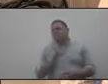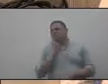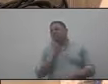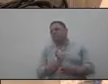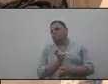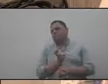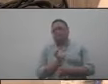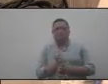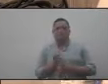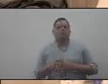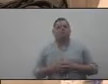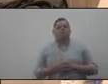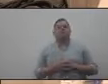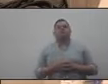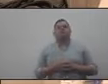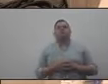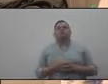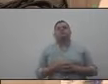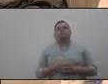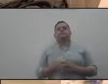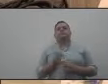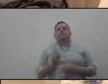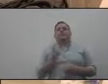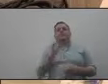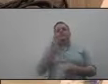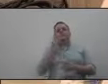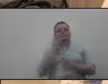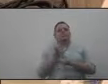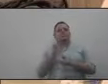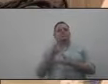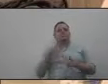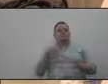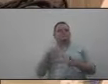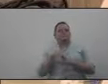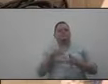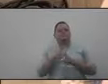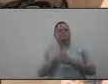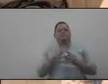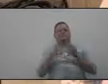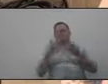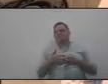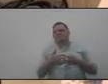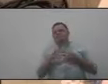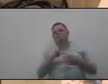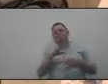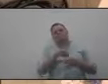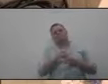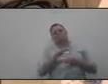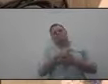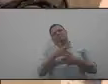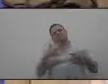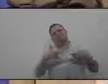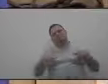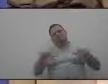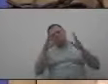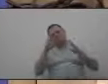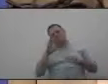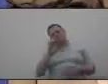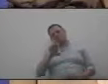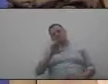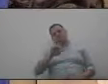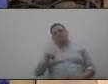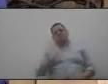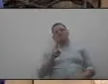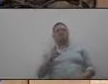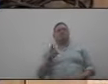dificultades que han impactado desfavorablemente también en la atención. Esto se